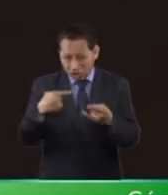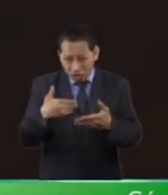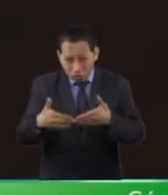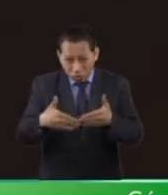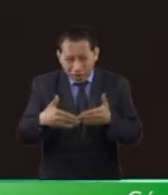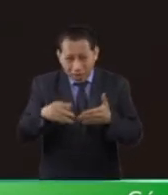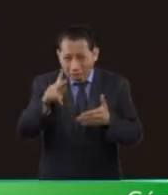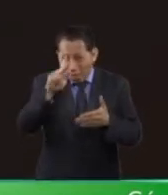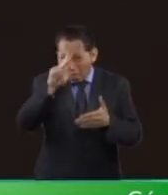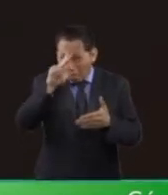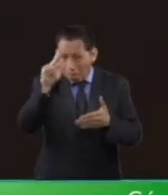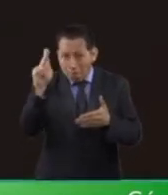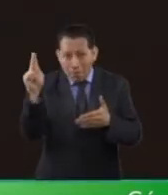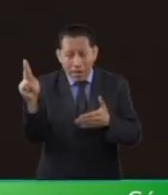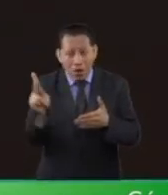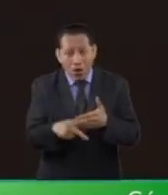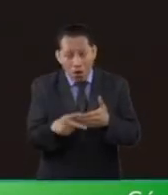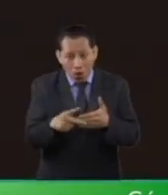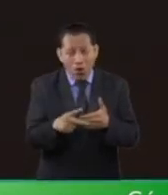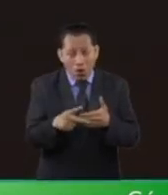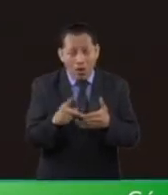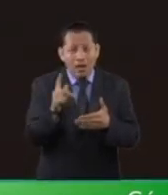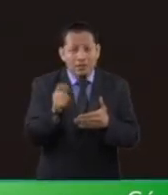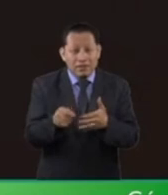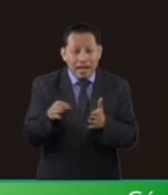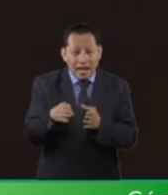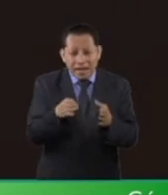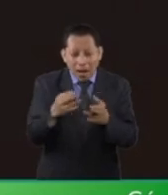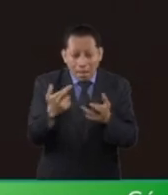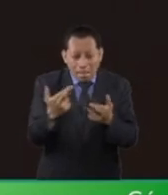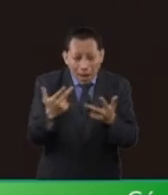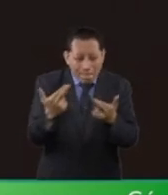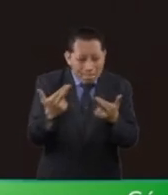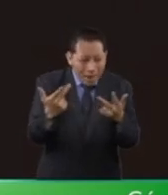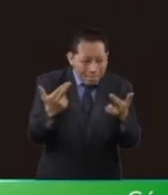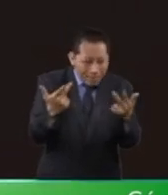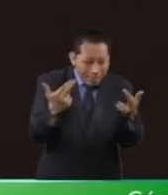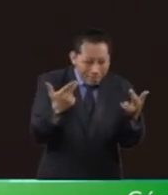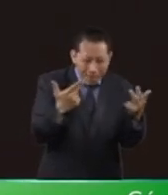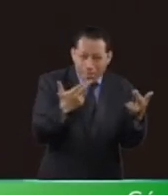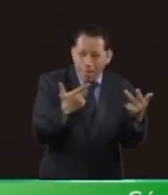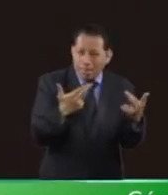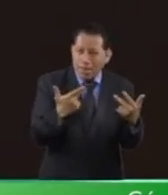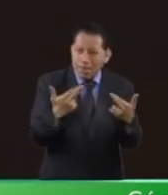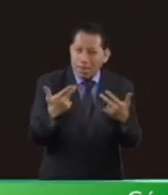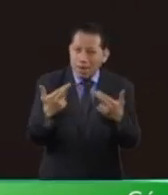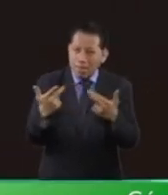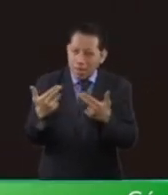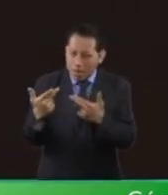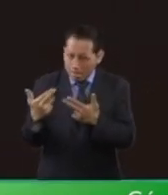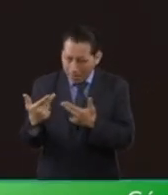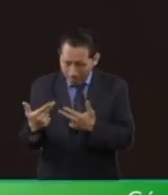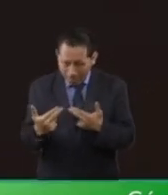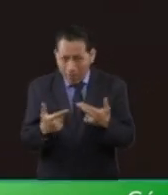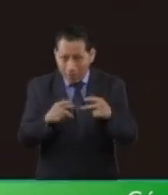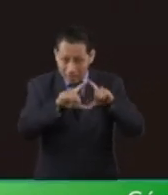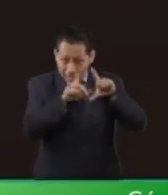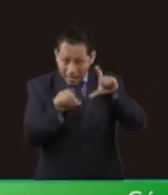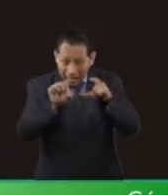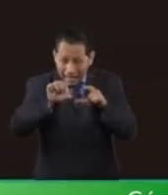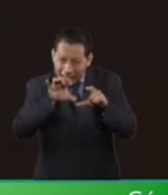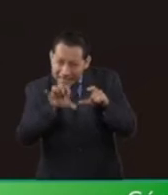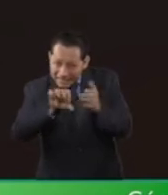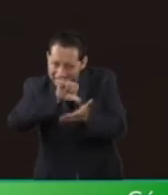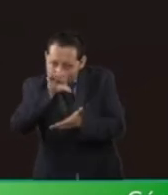moderna, carreteras que se están cayendo a pedazos. Lo mismo en el centro, en las